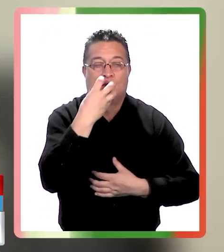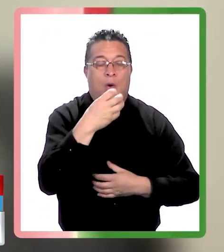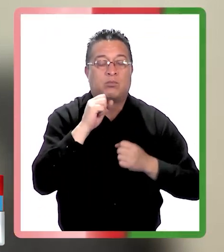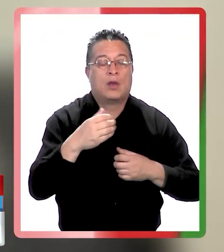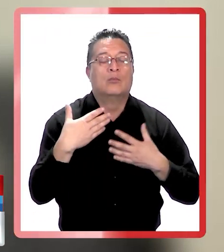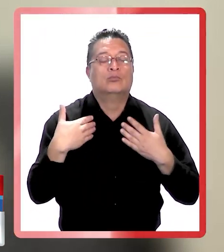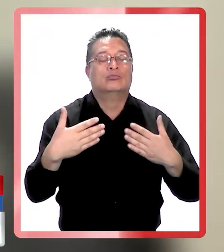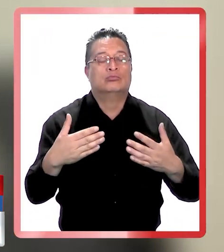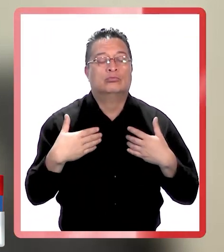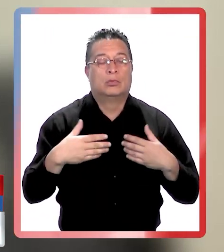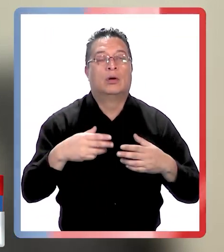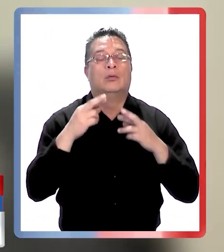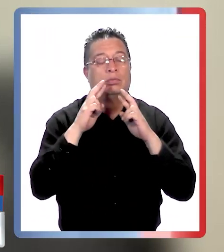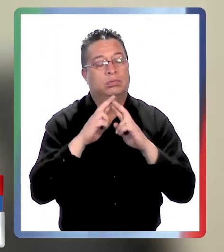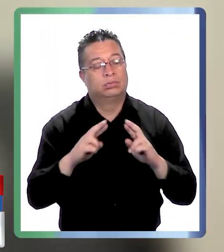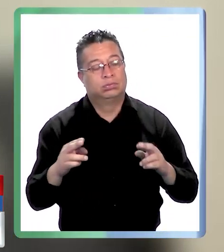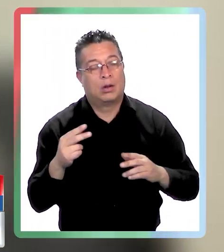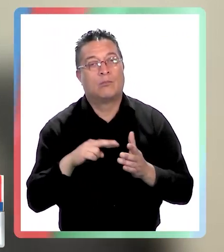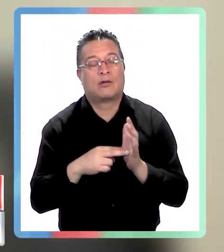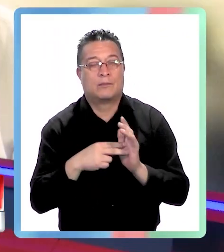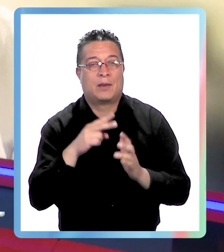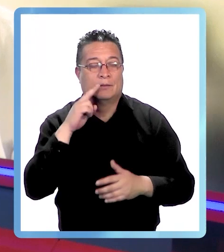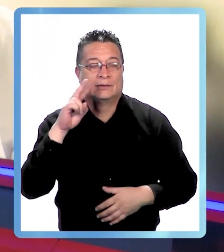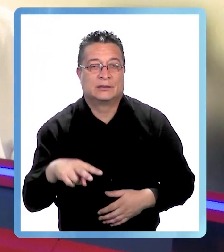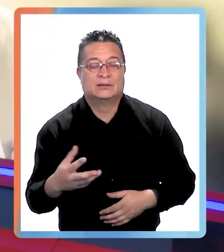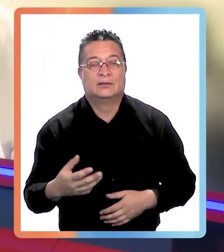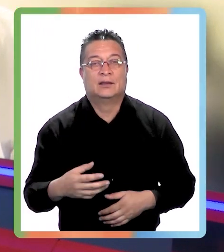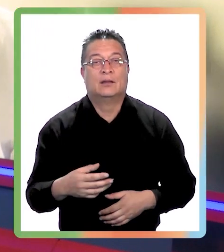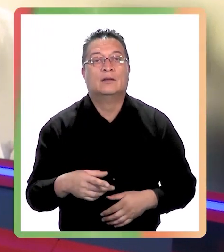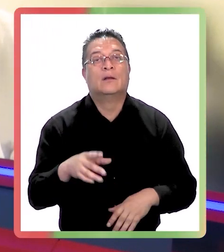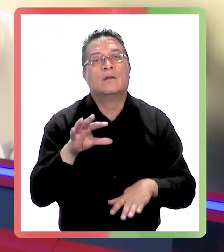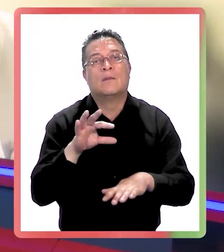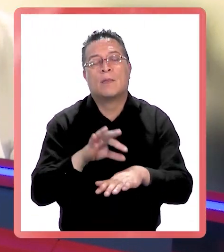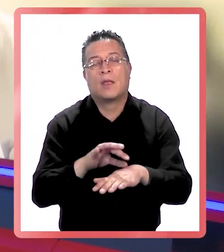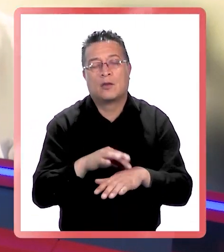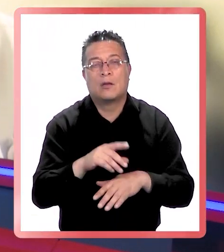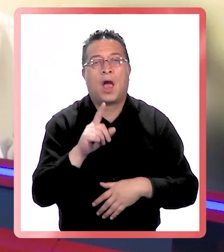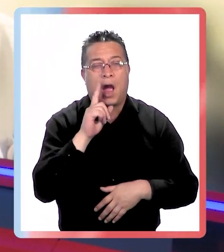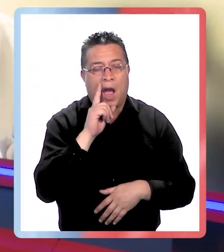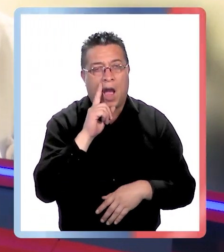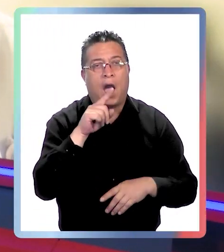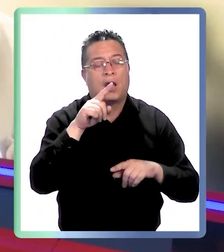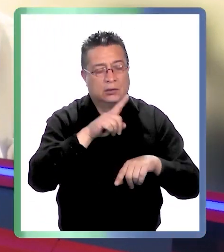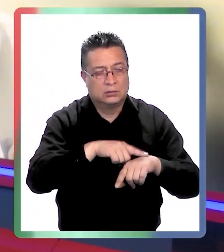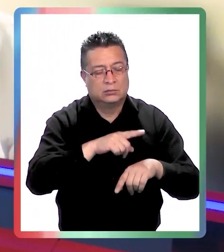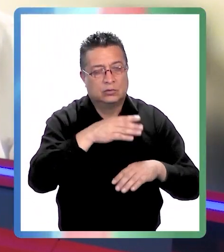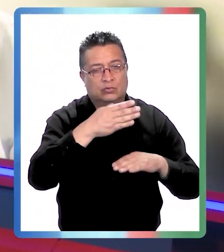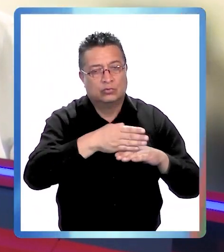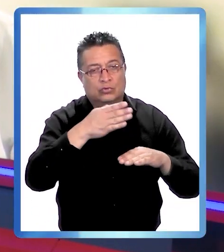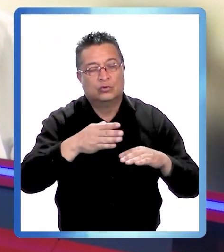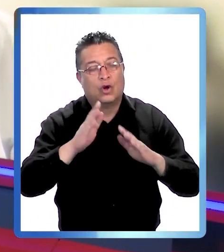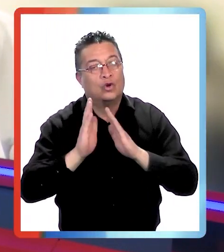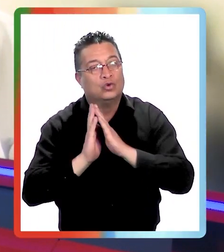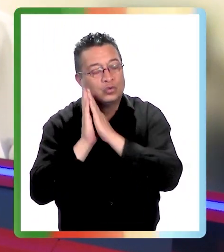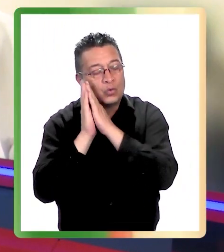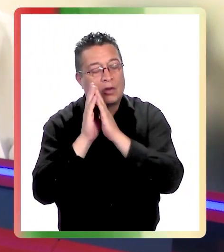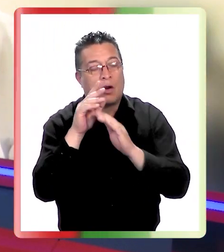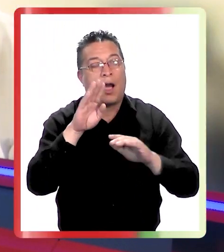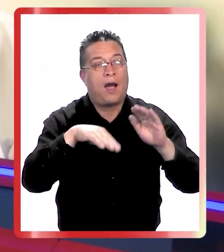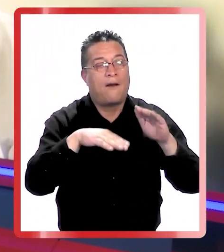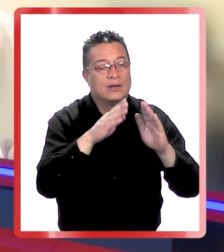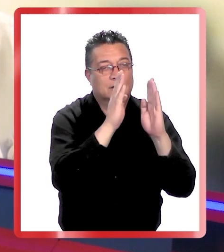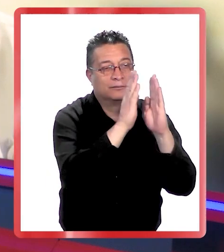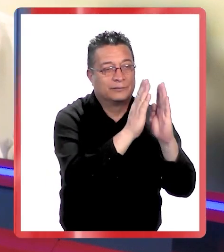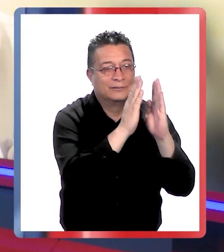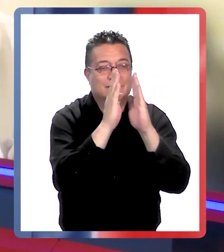positiva para poder dormir y no tener estos problemas. Doctora, entiendo que hay etapas del sueño, que existe la etapa del adormecimiento,